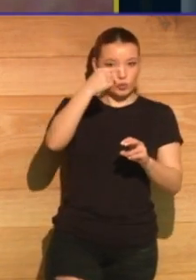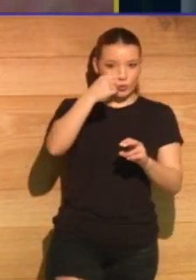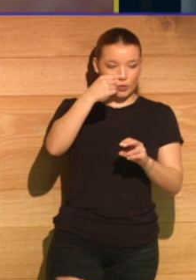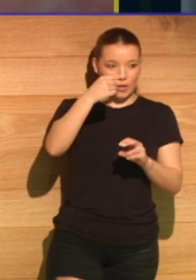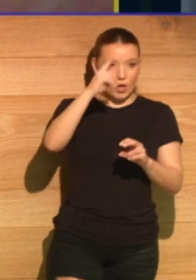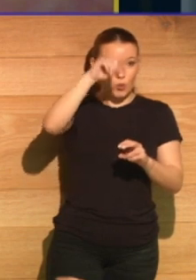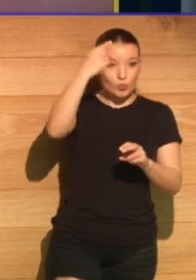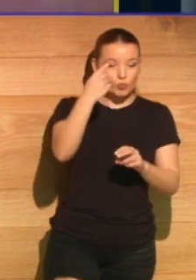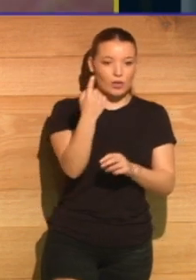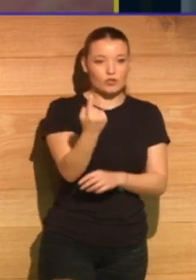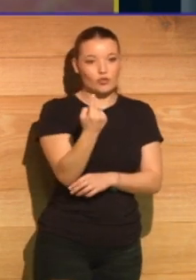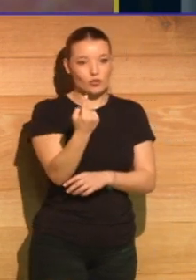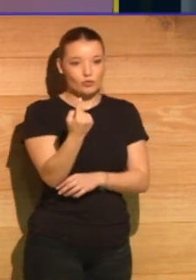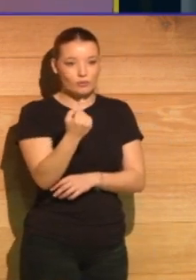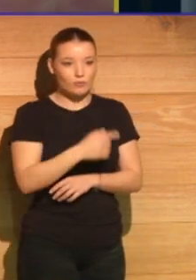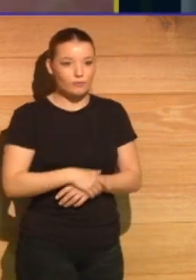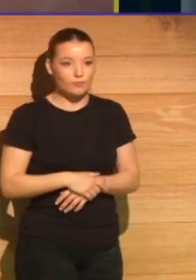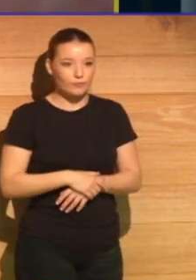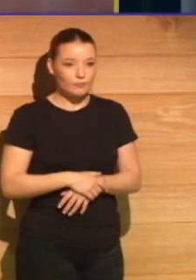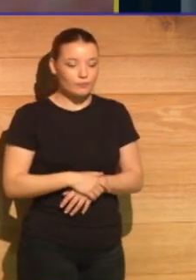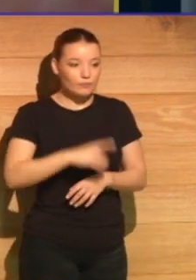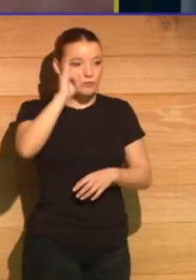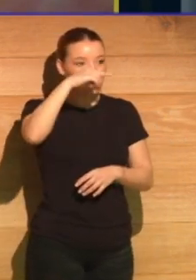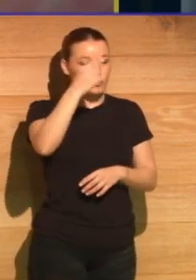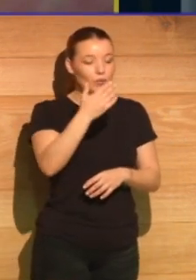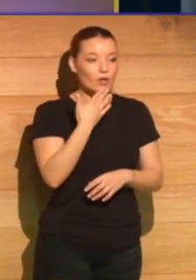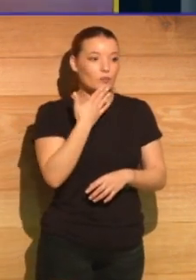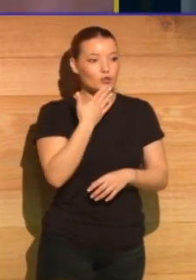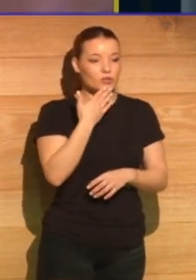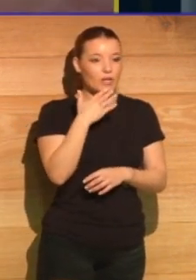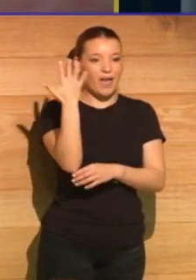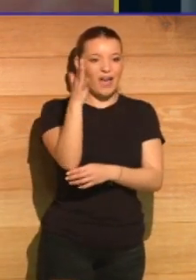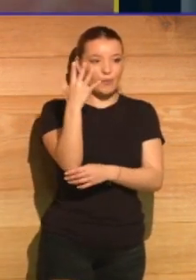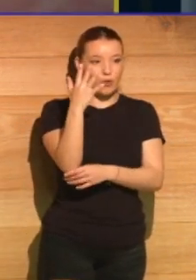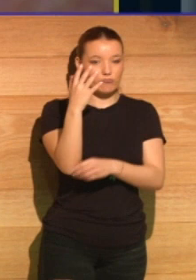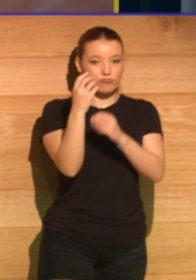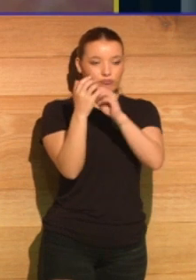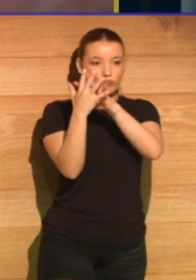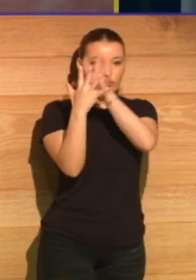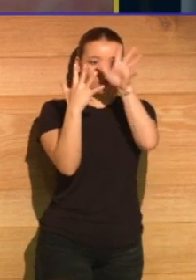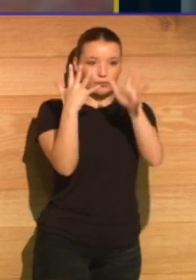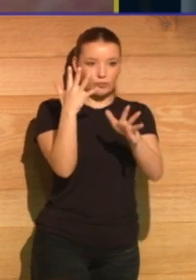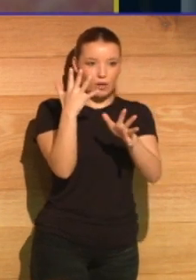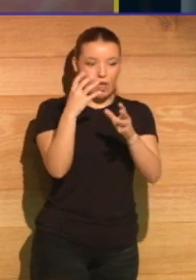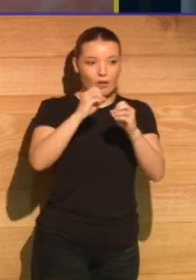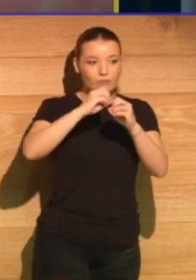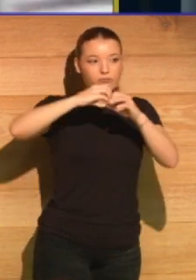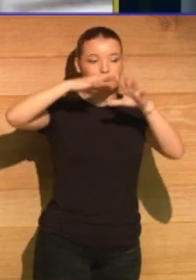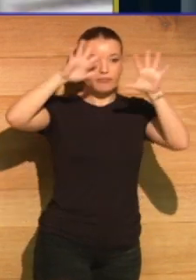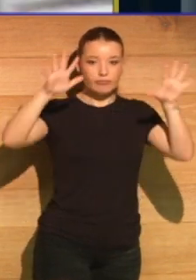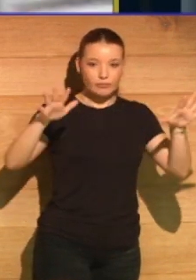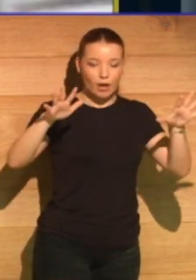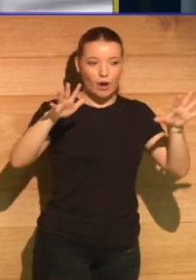sola. La cultura es un árbol que se ramifica en muchas ramas, en muchas hojas, en flores, en